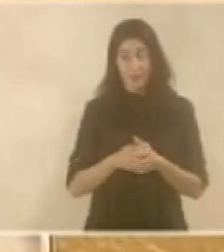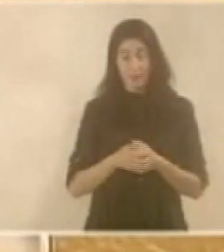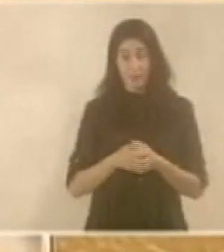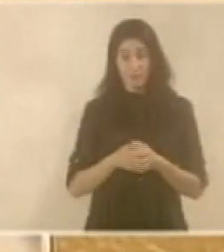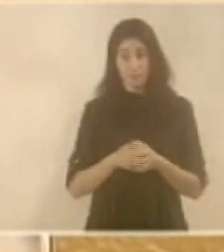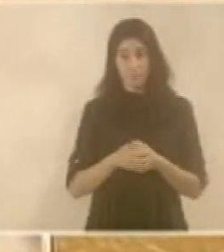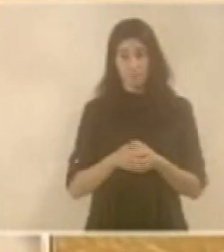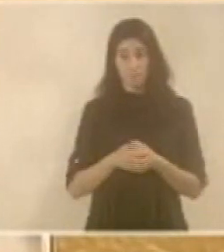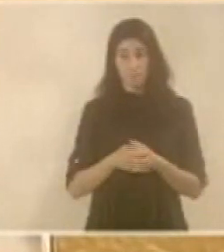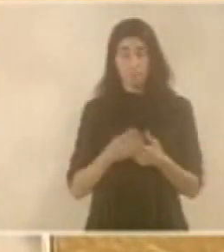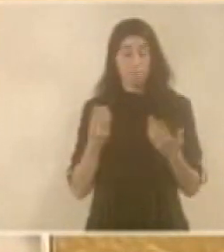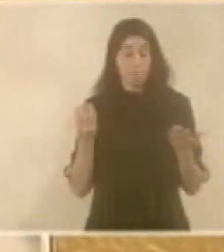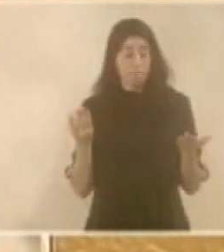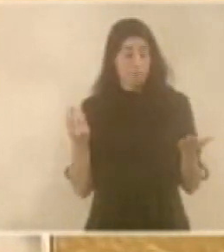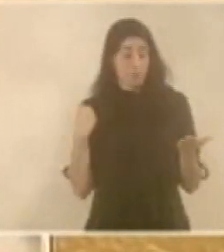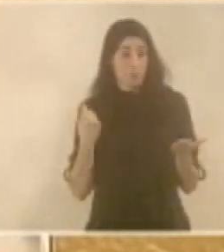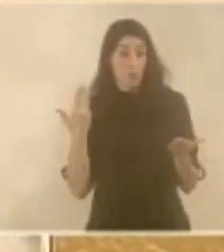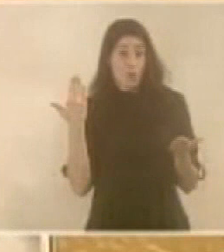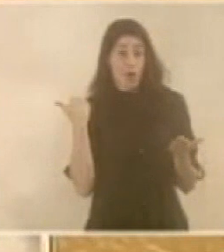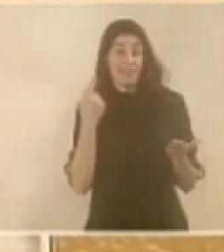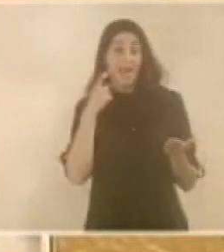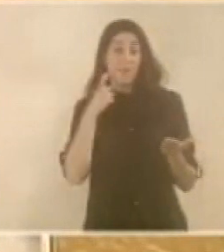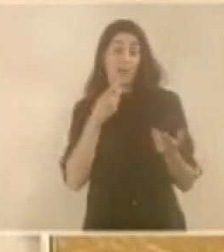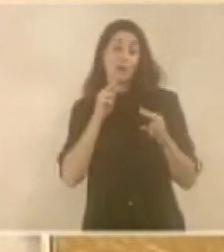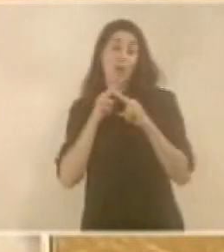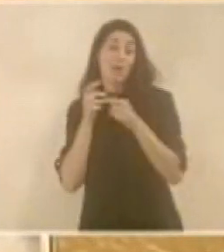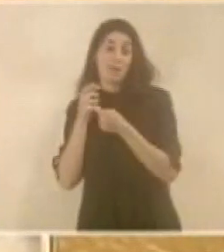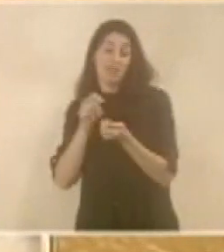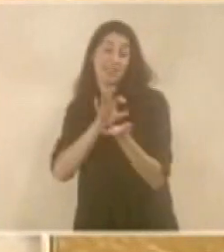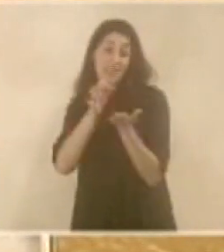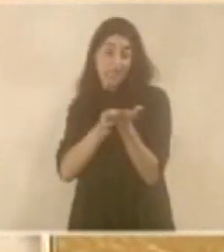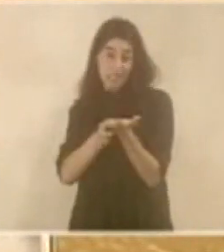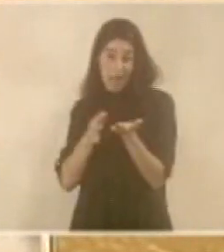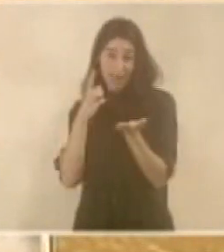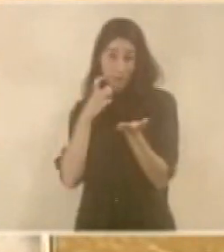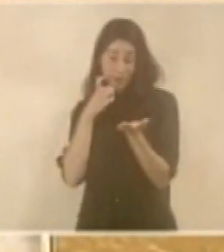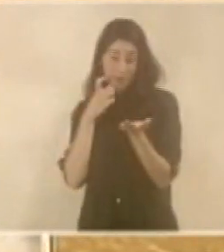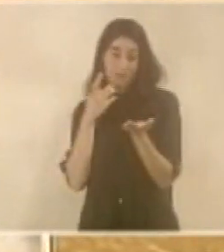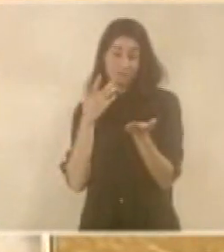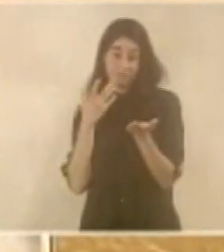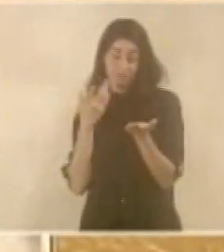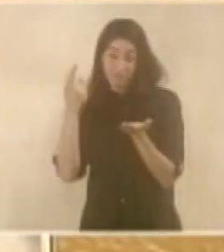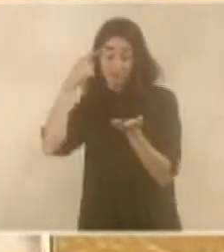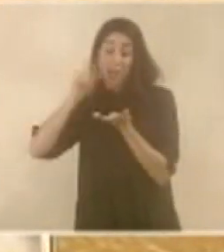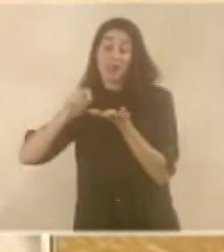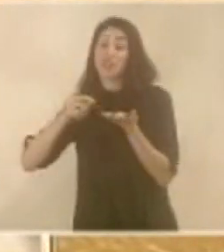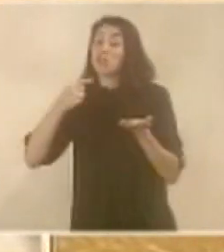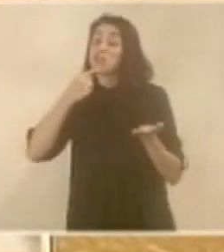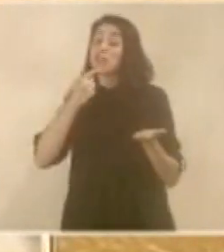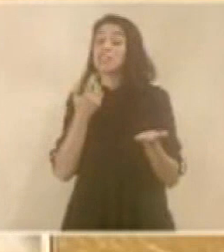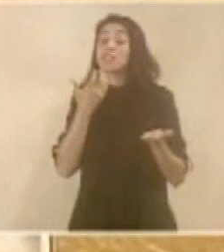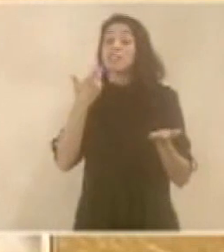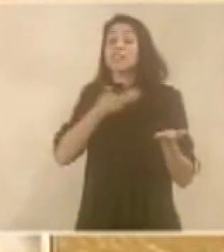Almería, la llamada isla de Almería, como lo definió Pedro Antonio de Alarcón, dispondría de al menos esos dos días para